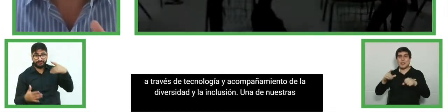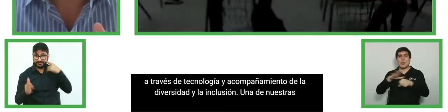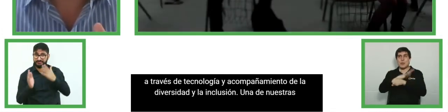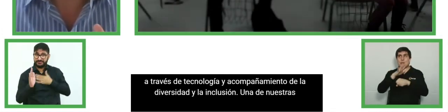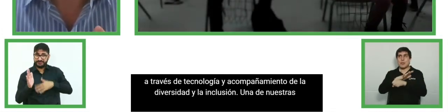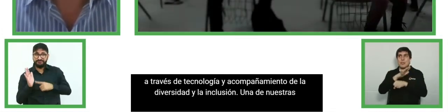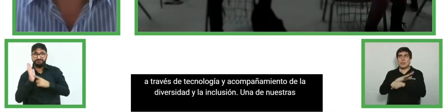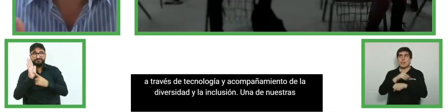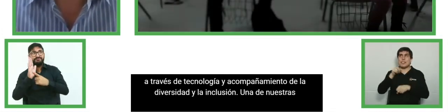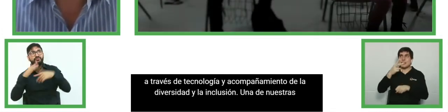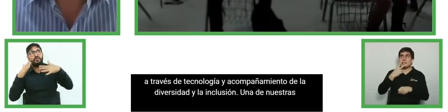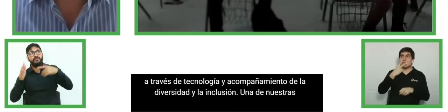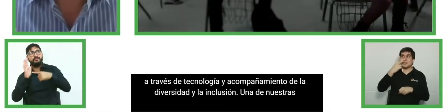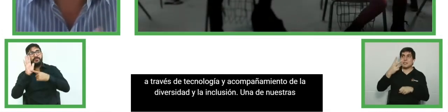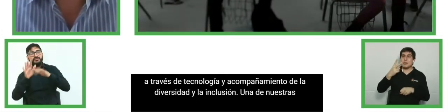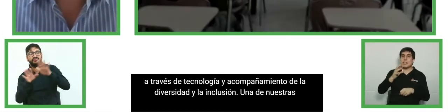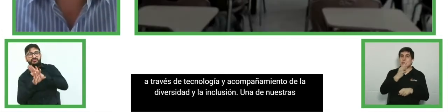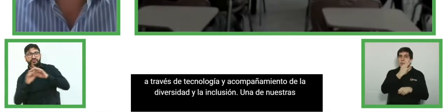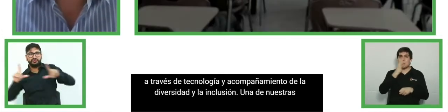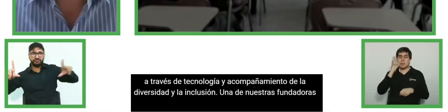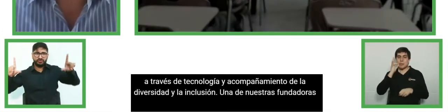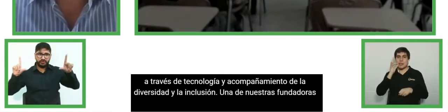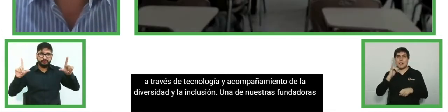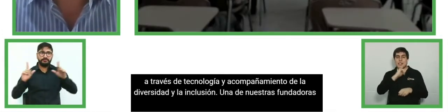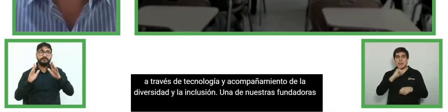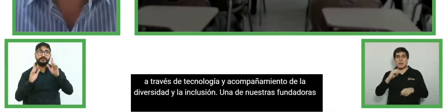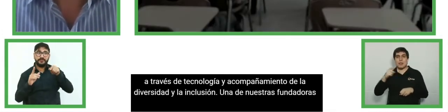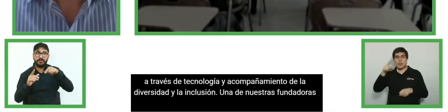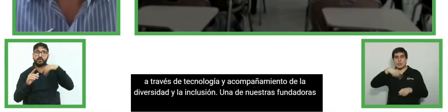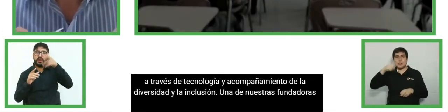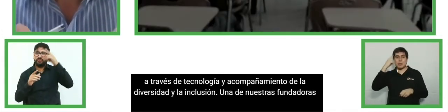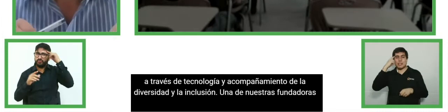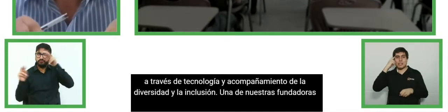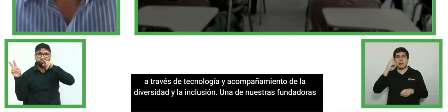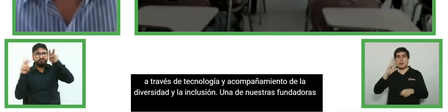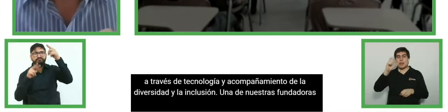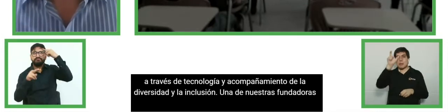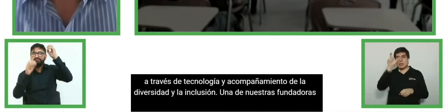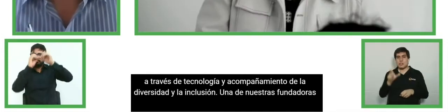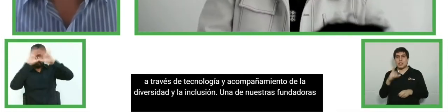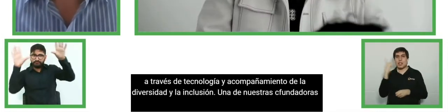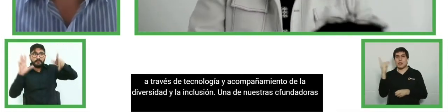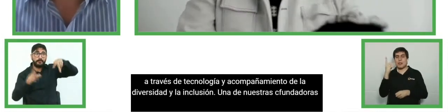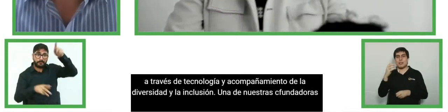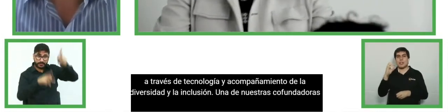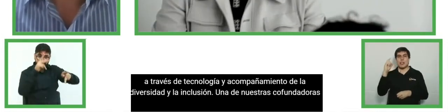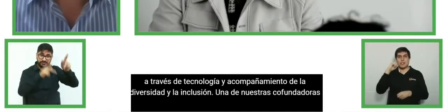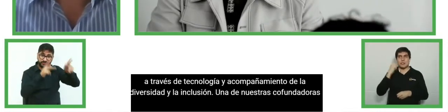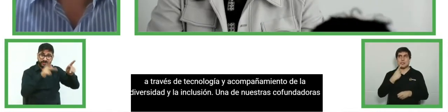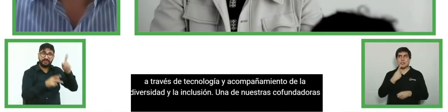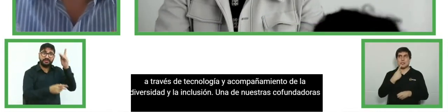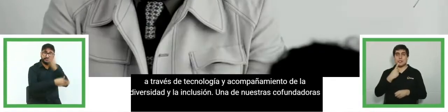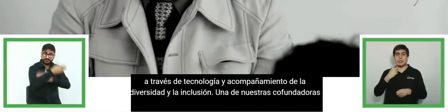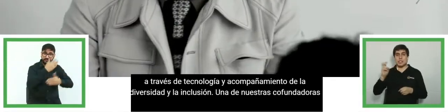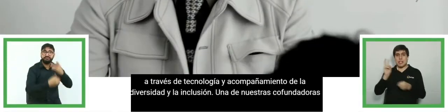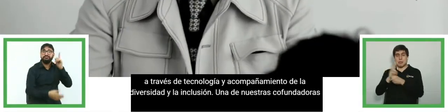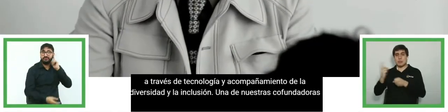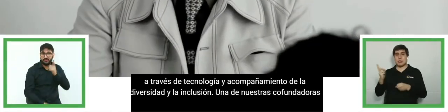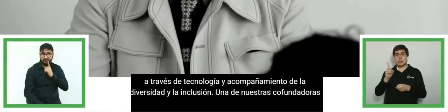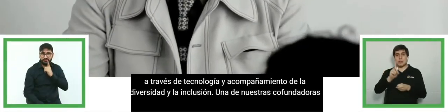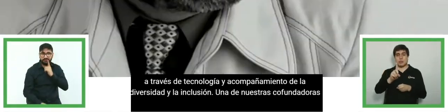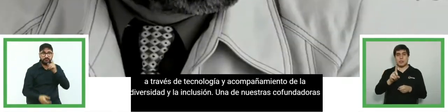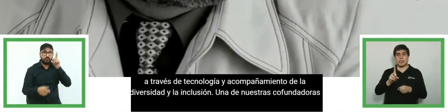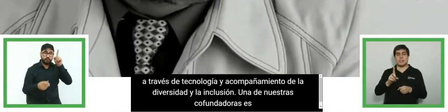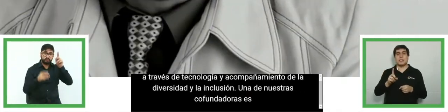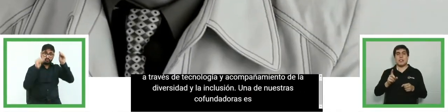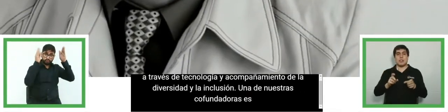está en silencio y un poco refleja el punto de vista de una persona con discapacidad auditiva. Acá entra un profesor a la sala de clase, están todos los compañeros